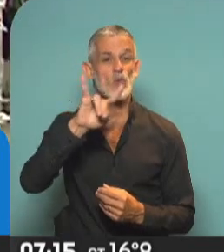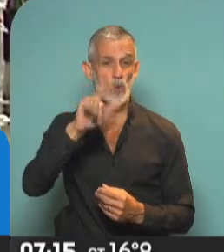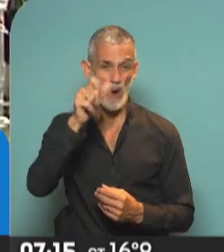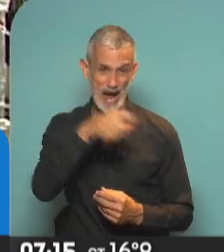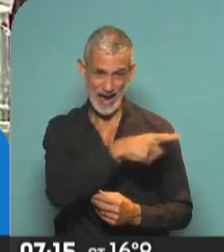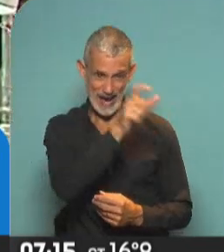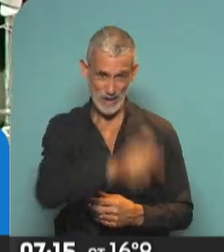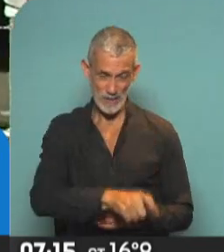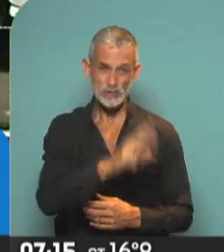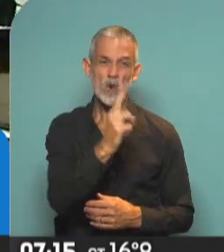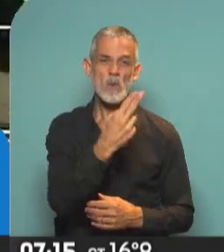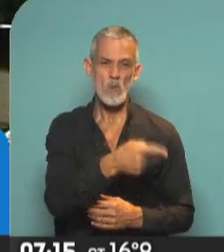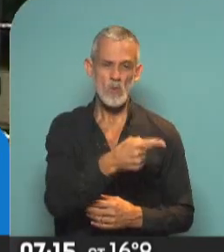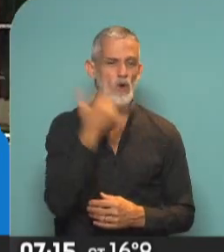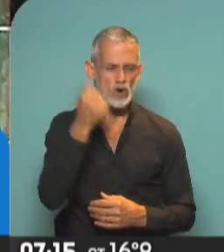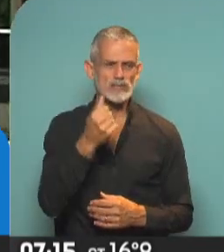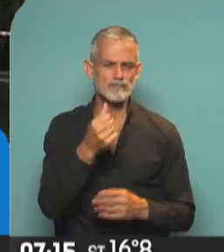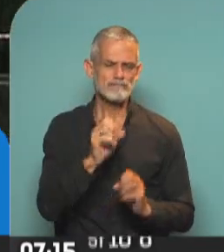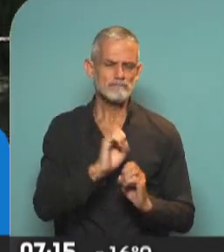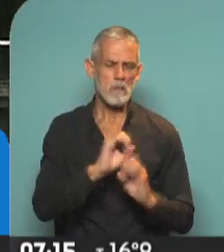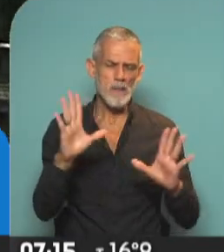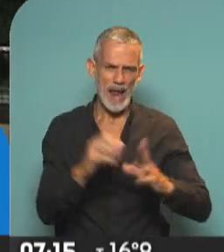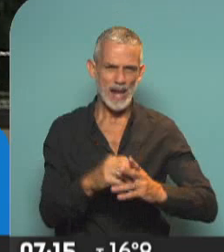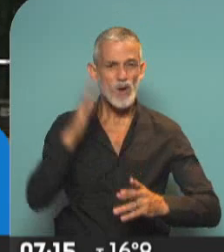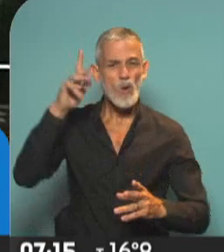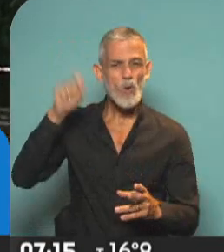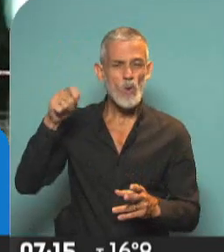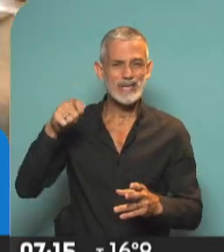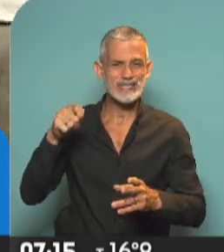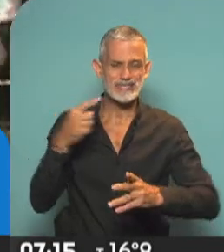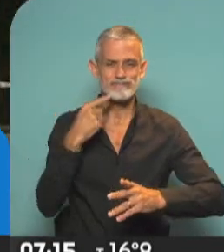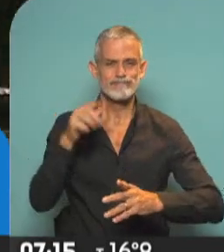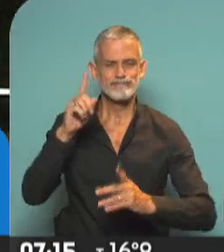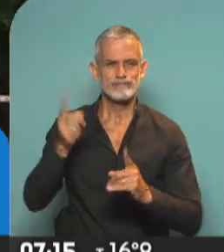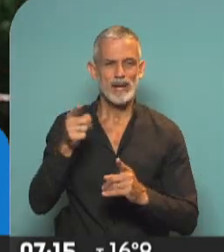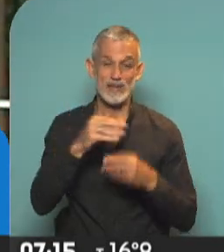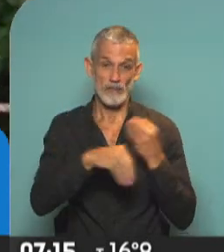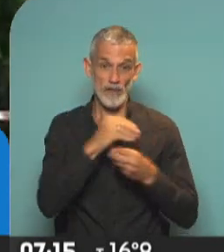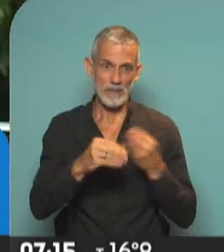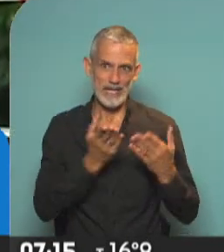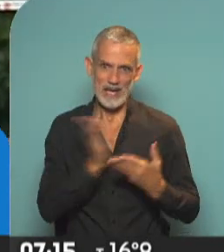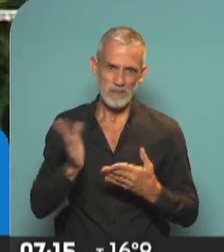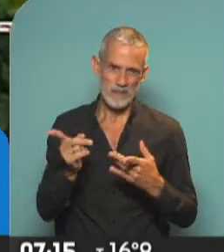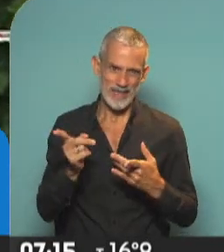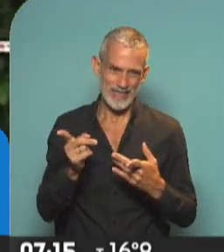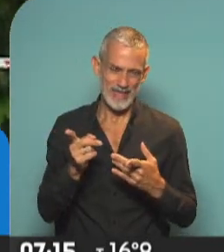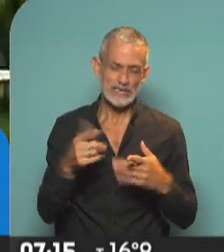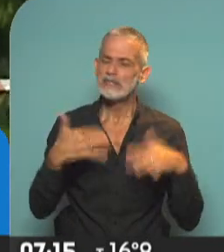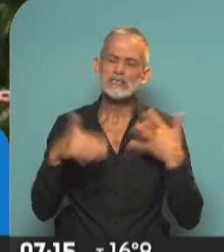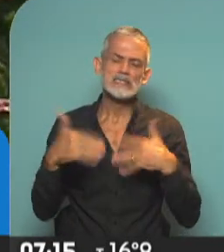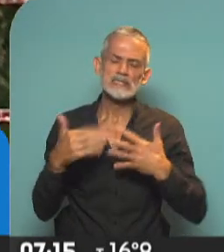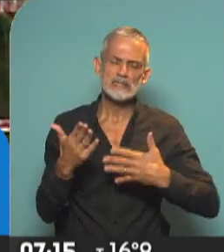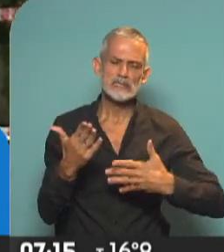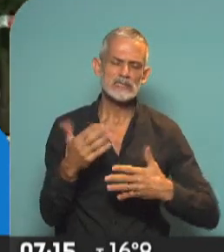paciente que falleciera, que ya estaba muy mal en el momento que este juez federal decidiera, por orden de la familia, también con un pedido desesperado,